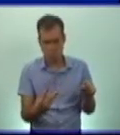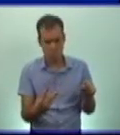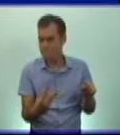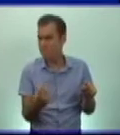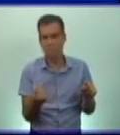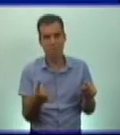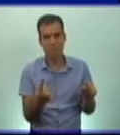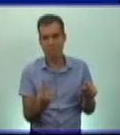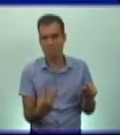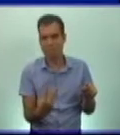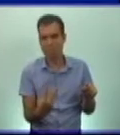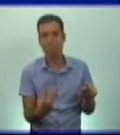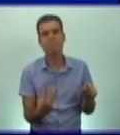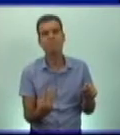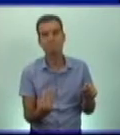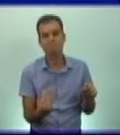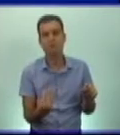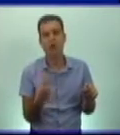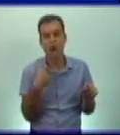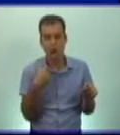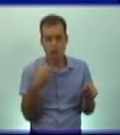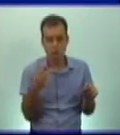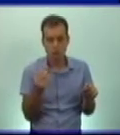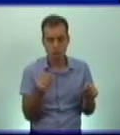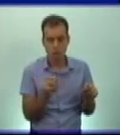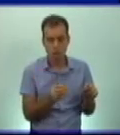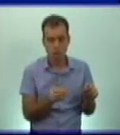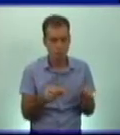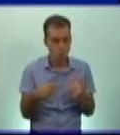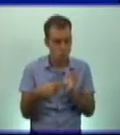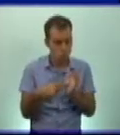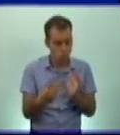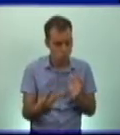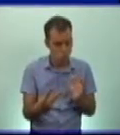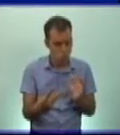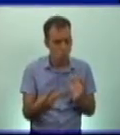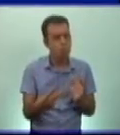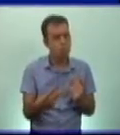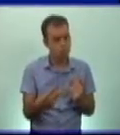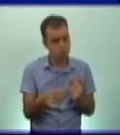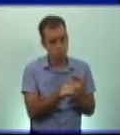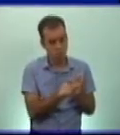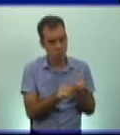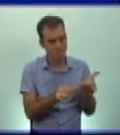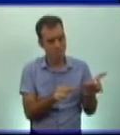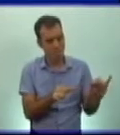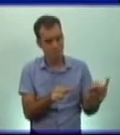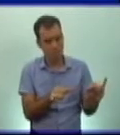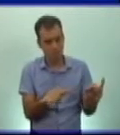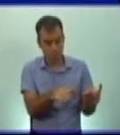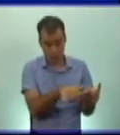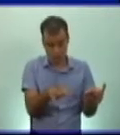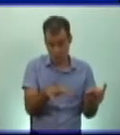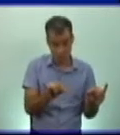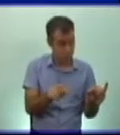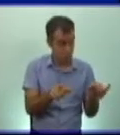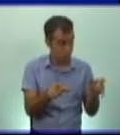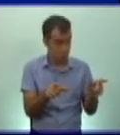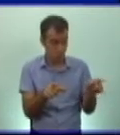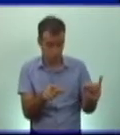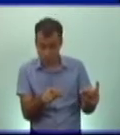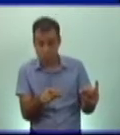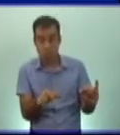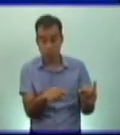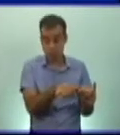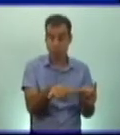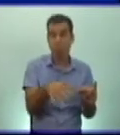2. Por tanto, tengo que buscar un número que multiplicado por 2 me dé 16 para tener la misma cantidad que tengo en los